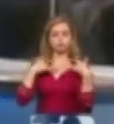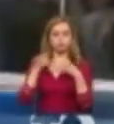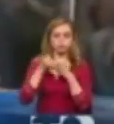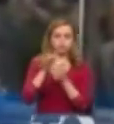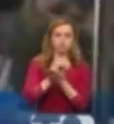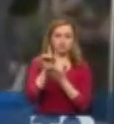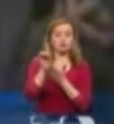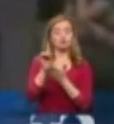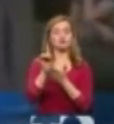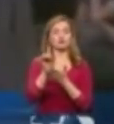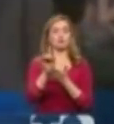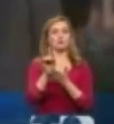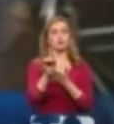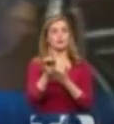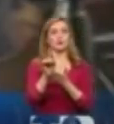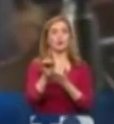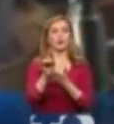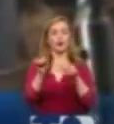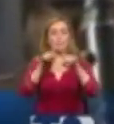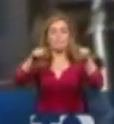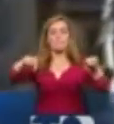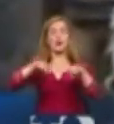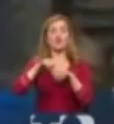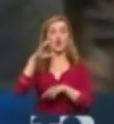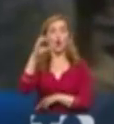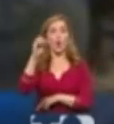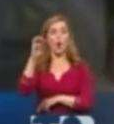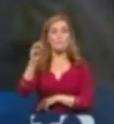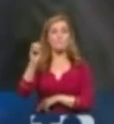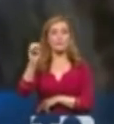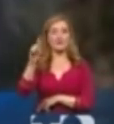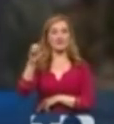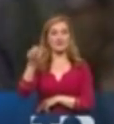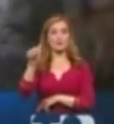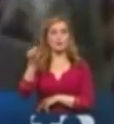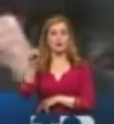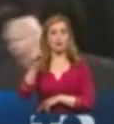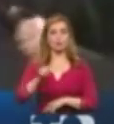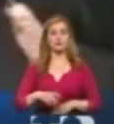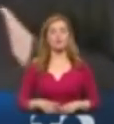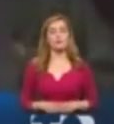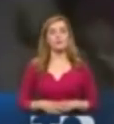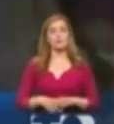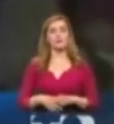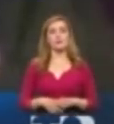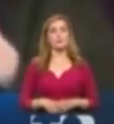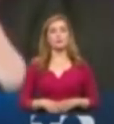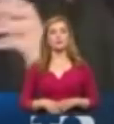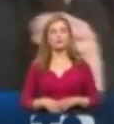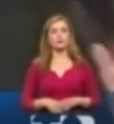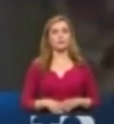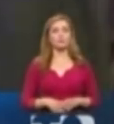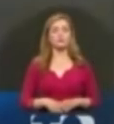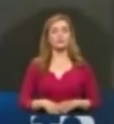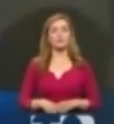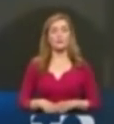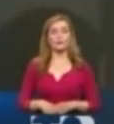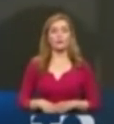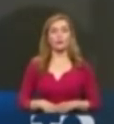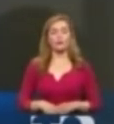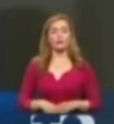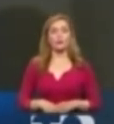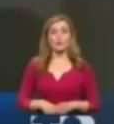al Teatro Patio de Comedias. ¡Abona, llego! ¡Espejo de tus tías! ¡Anda! ¡Oye, Bernarda, no seas tan inquisita!